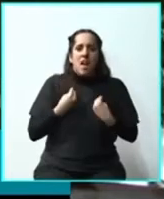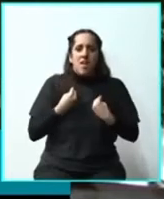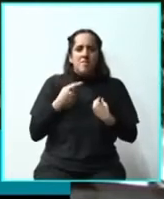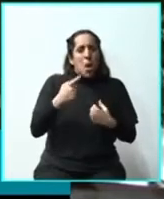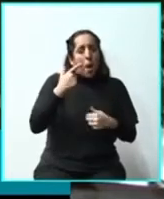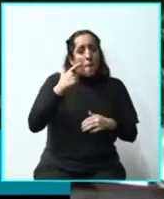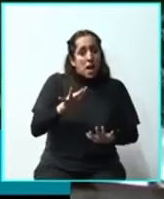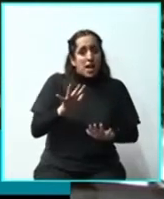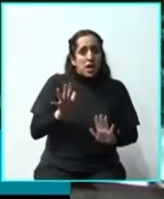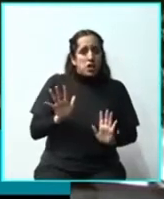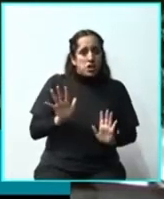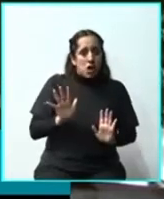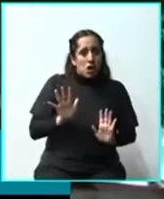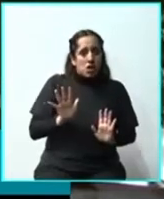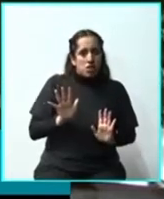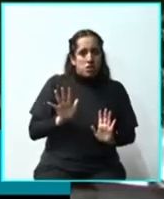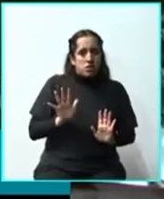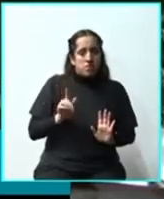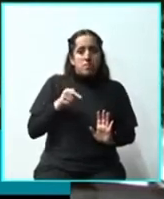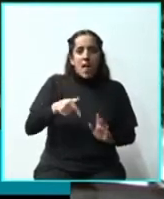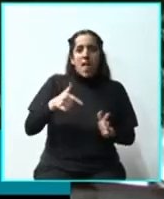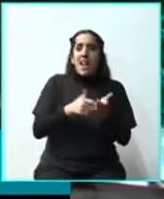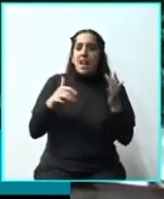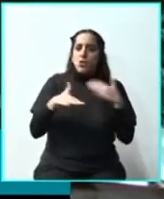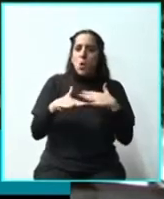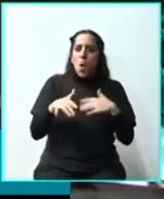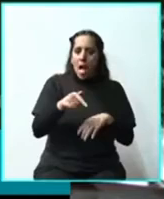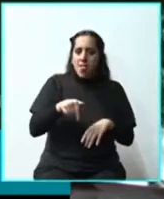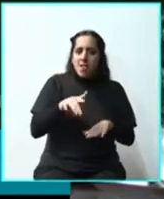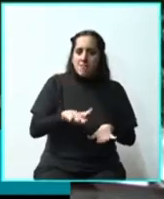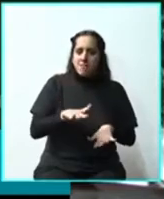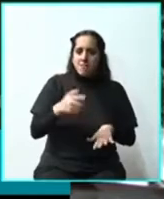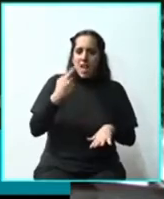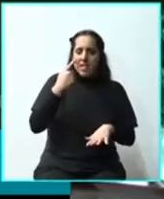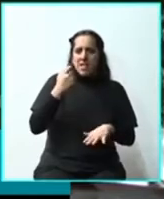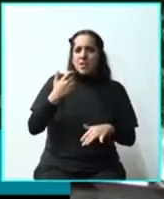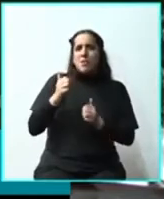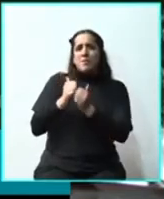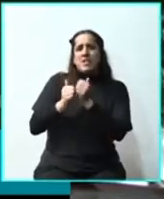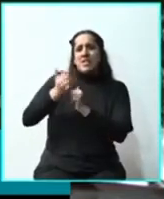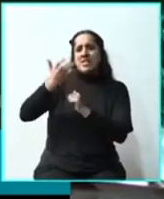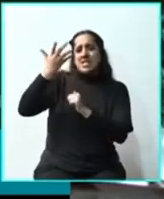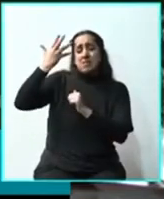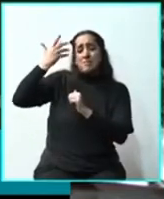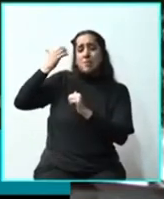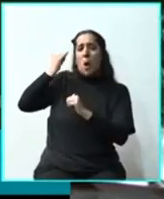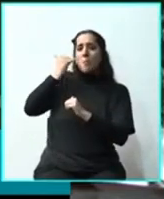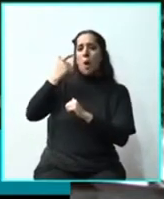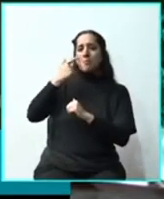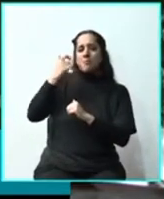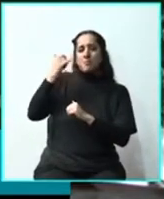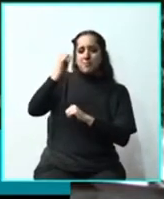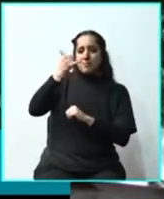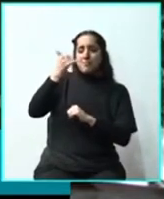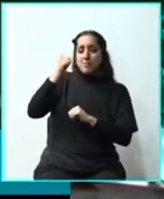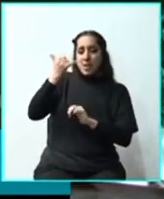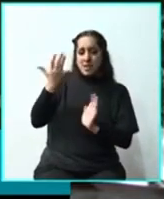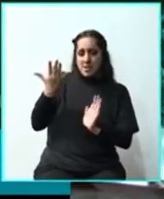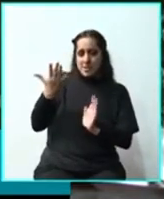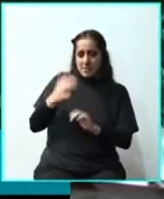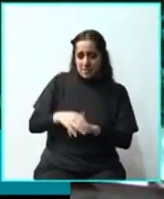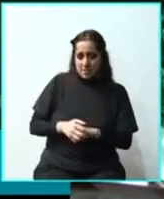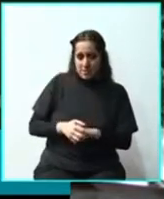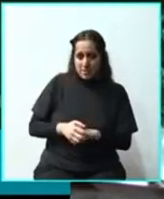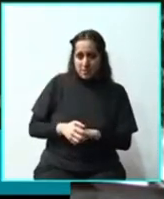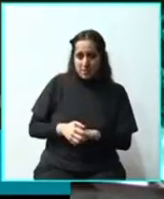peligroso. Porque esta ciudad tiene una triste historia de espionaje. Pensemos nada